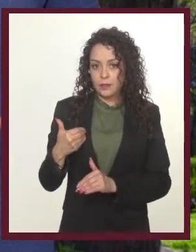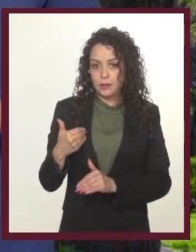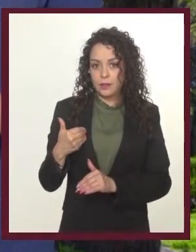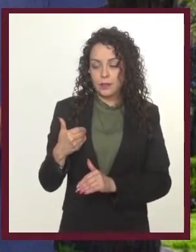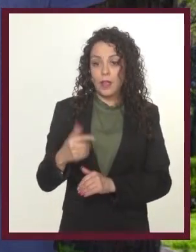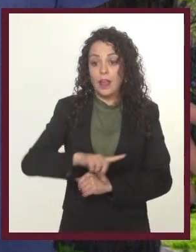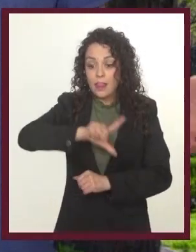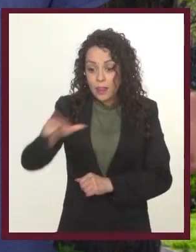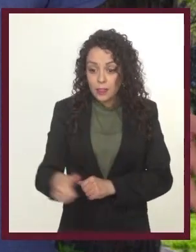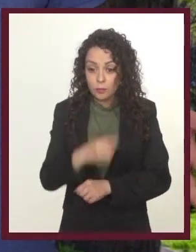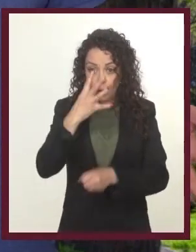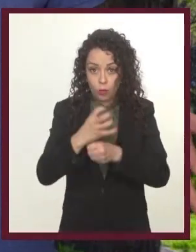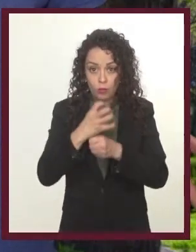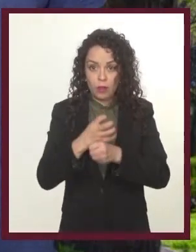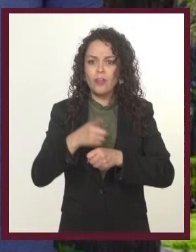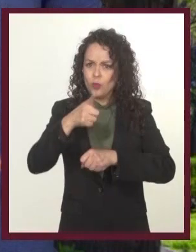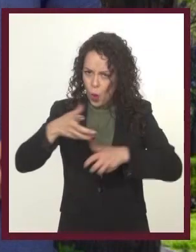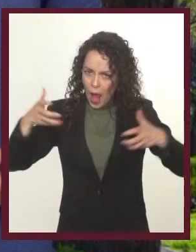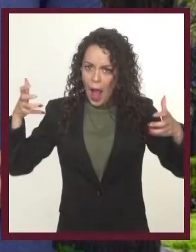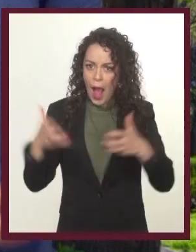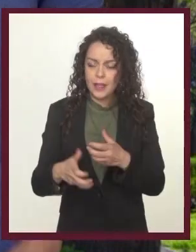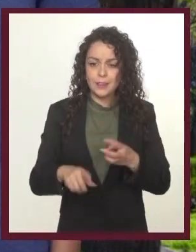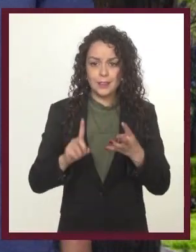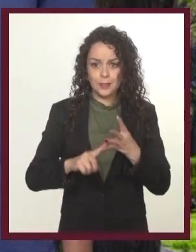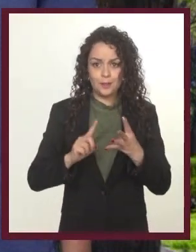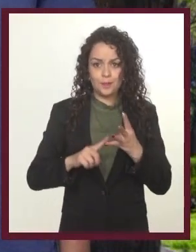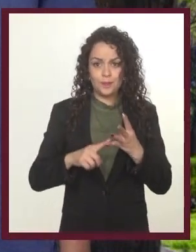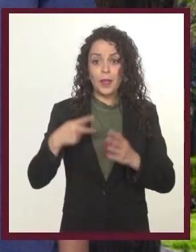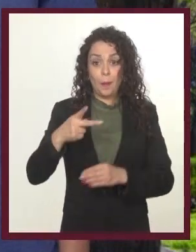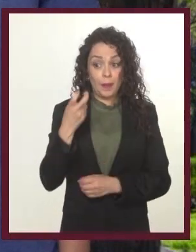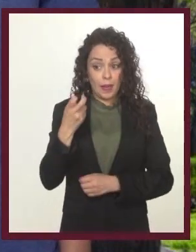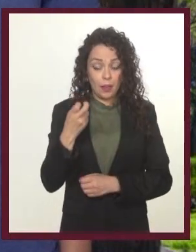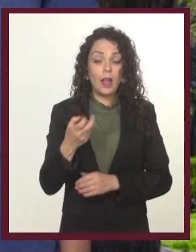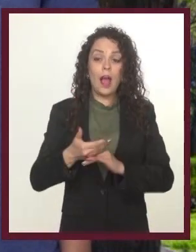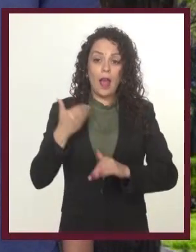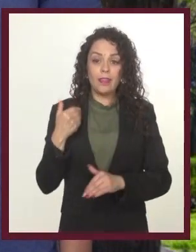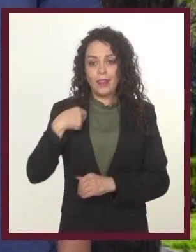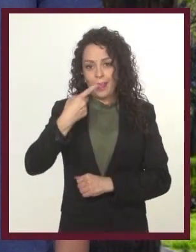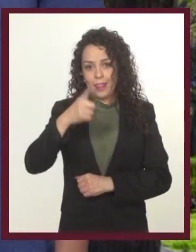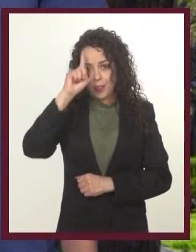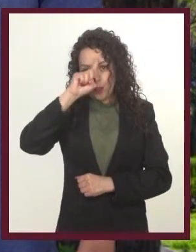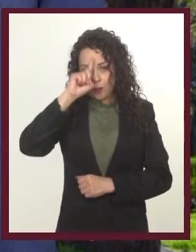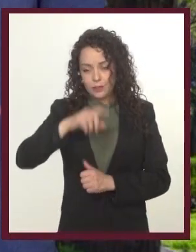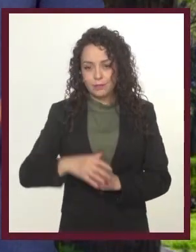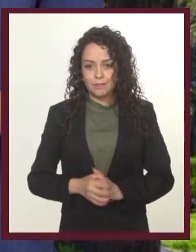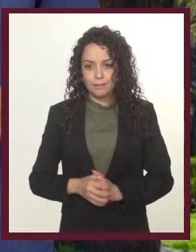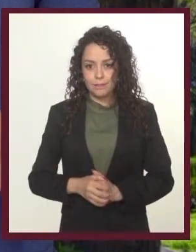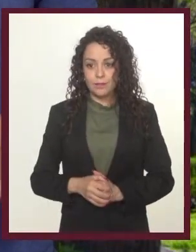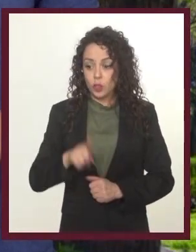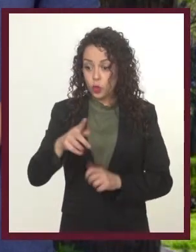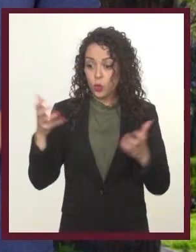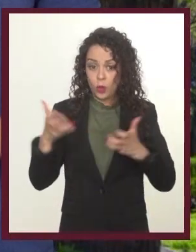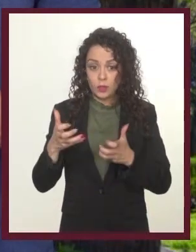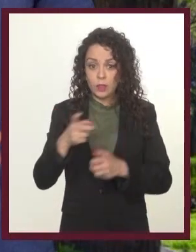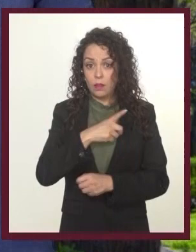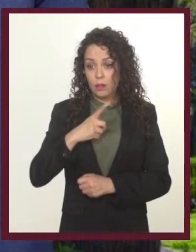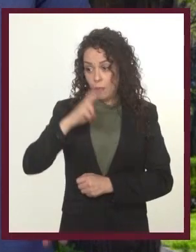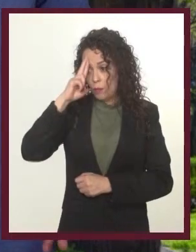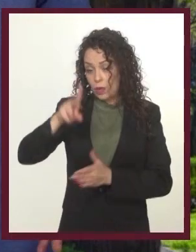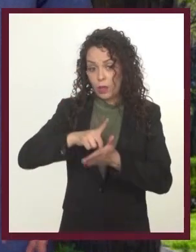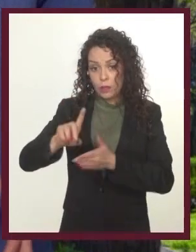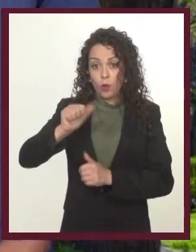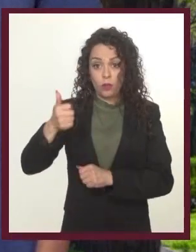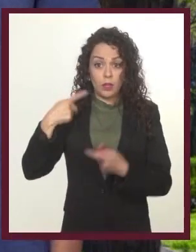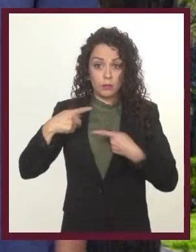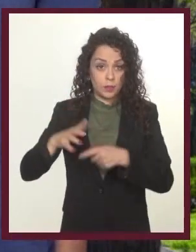importante. Simplemente hazlo, pero para ello aquí vienen algunos consejos. Que tu obra respete los derechos de los